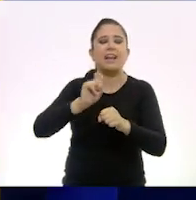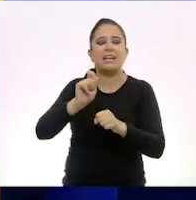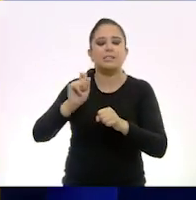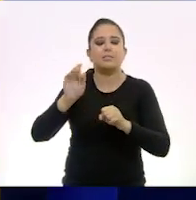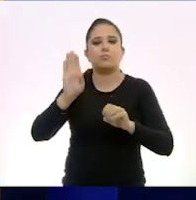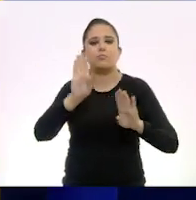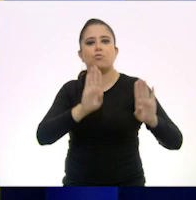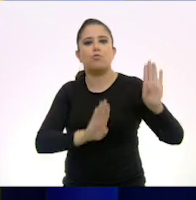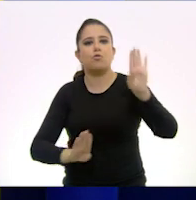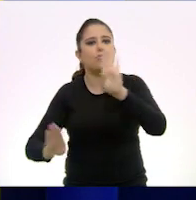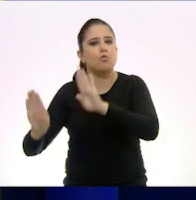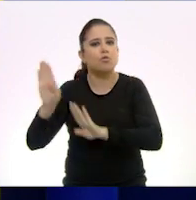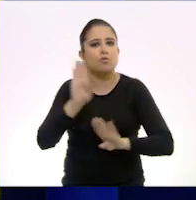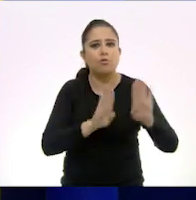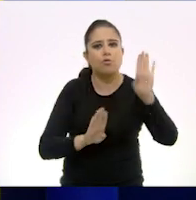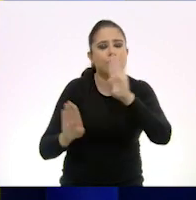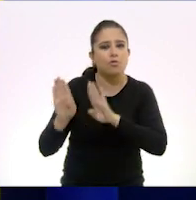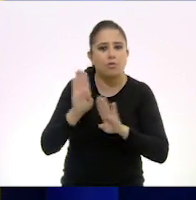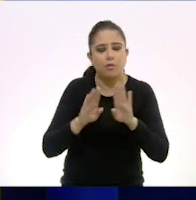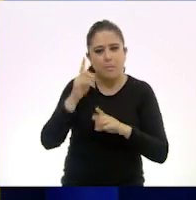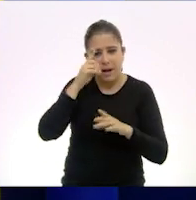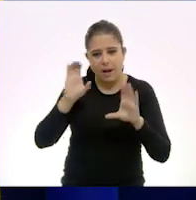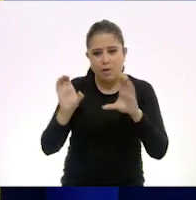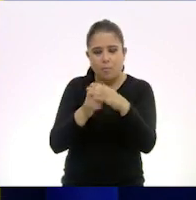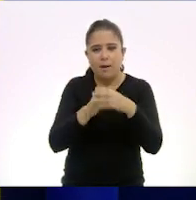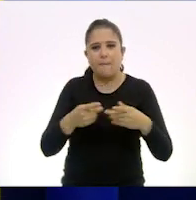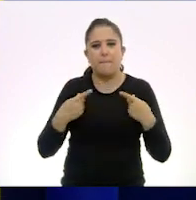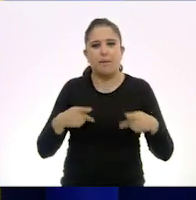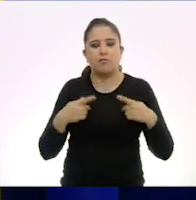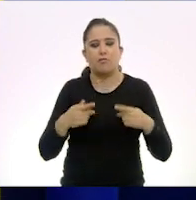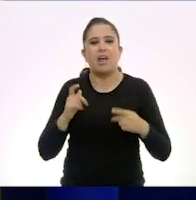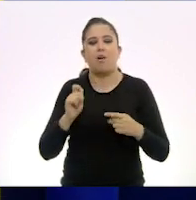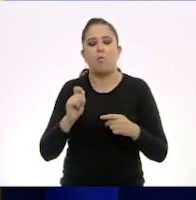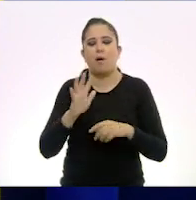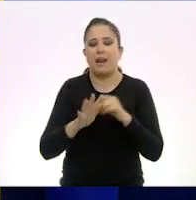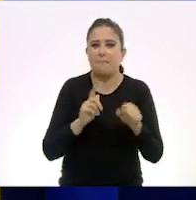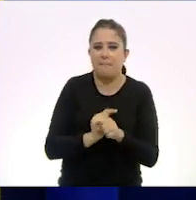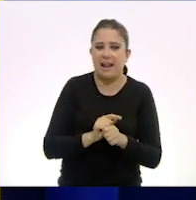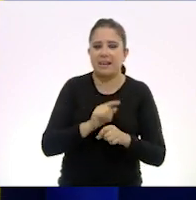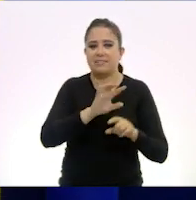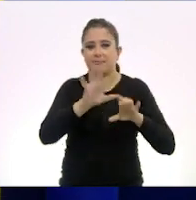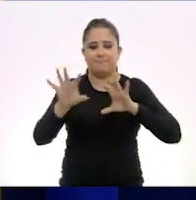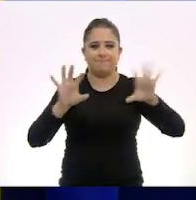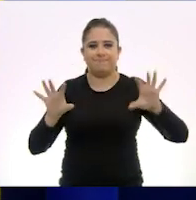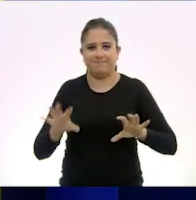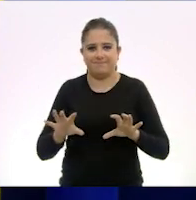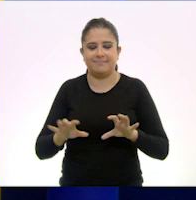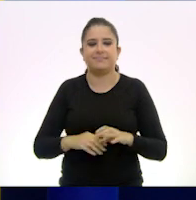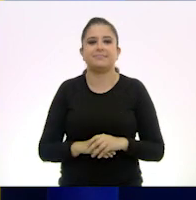biológico constituido por una comunidad de seres vivos y el medio natural